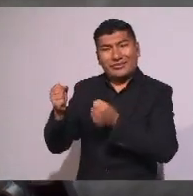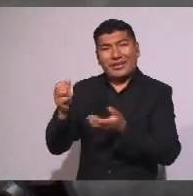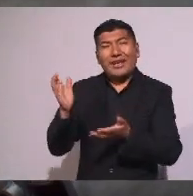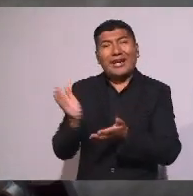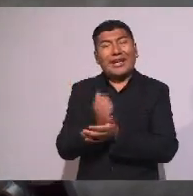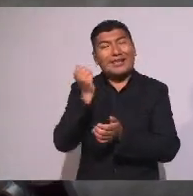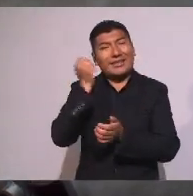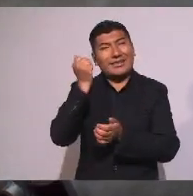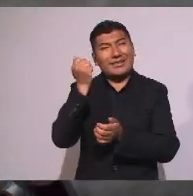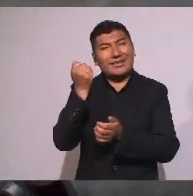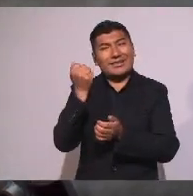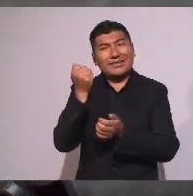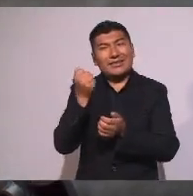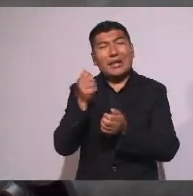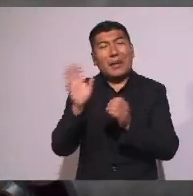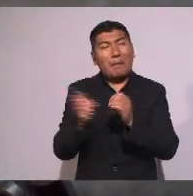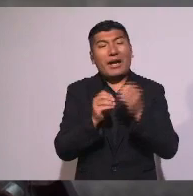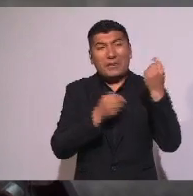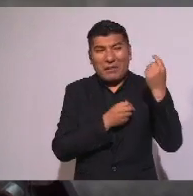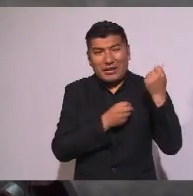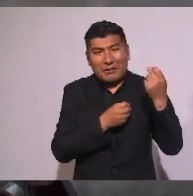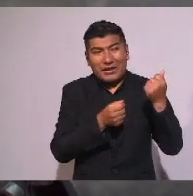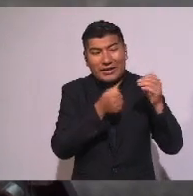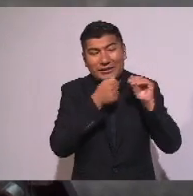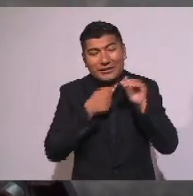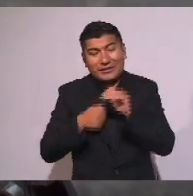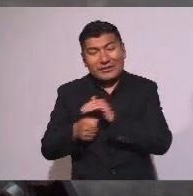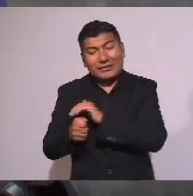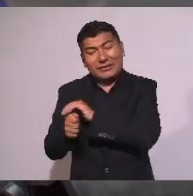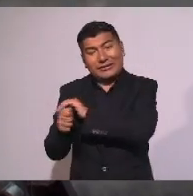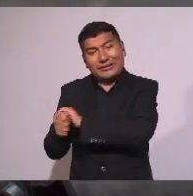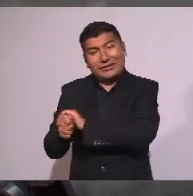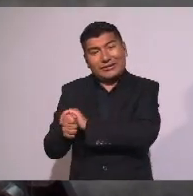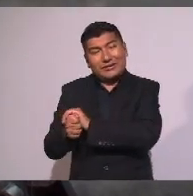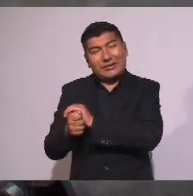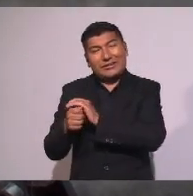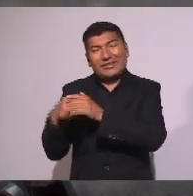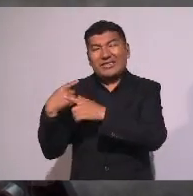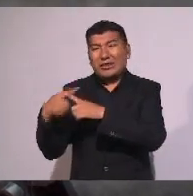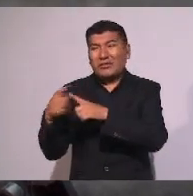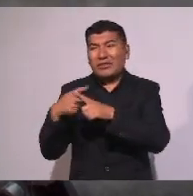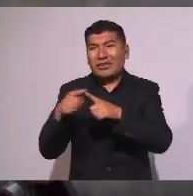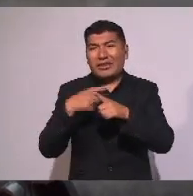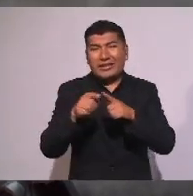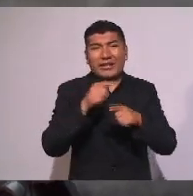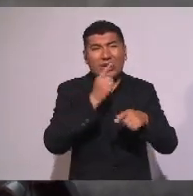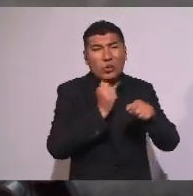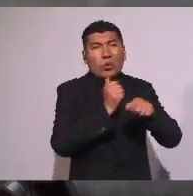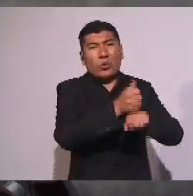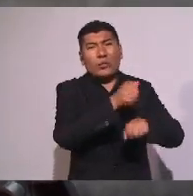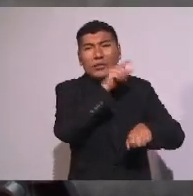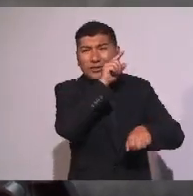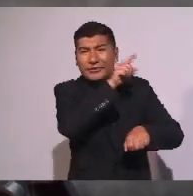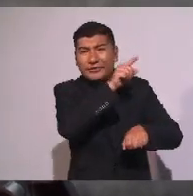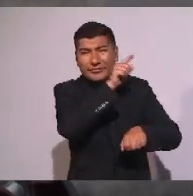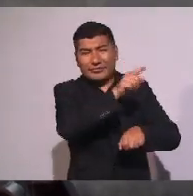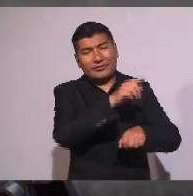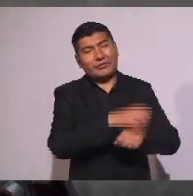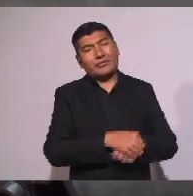a tener más riqueza, a tener más bienes. La corrupción viene de ahí